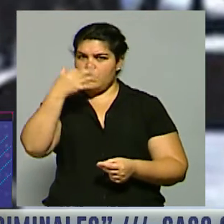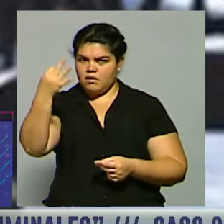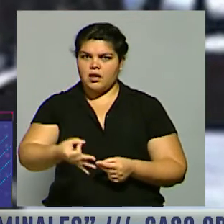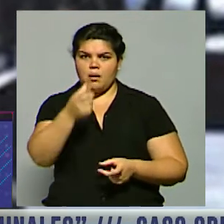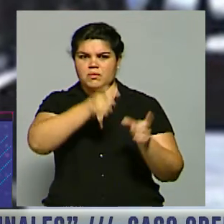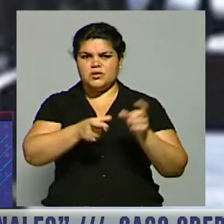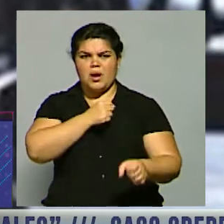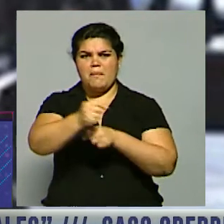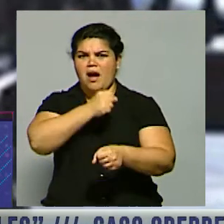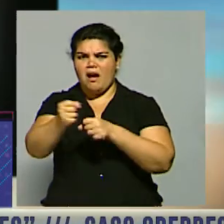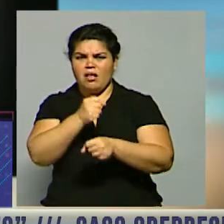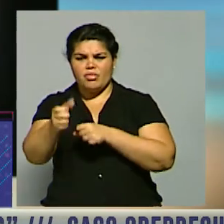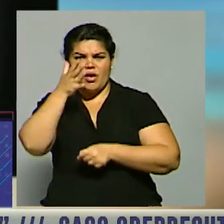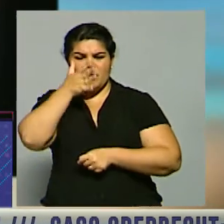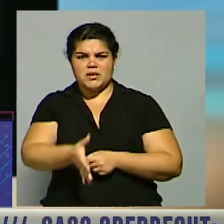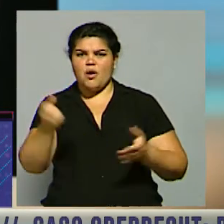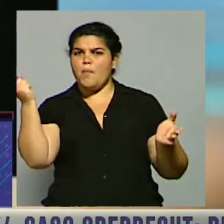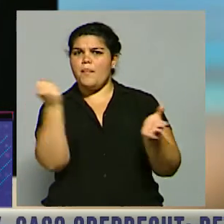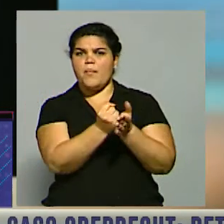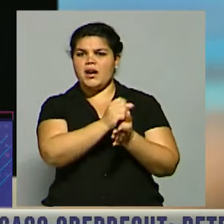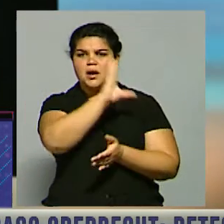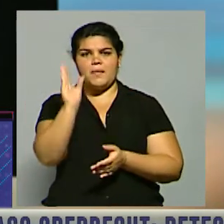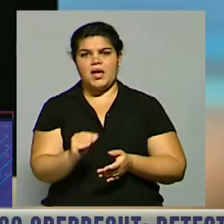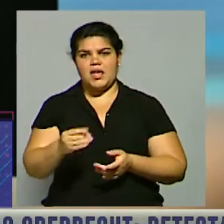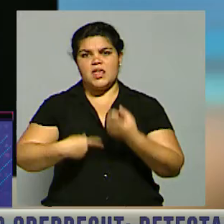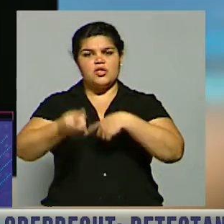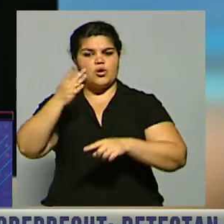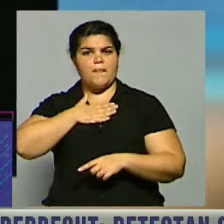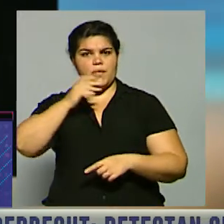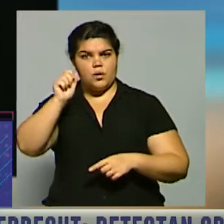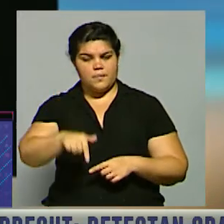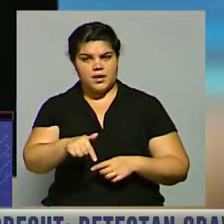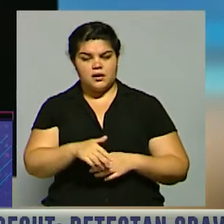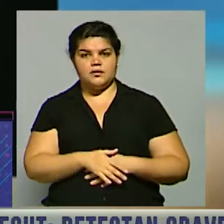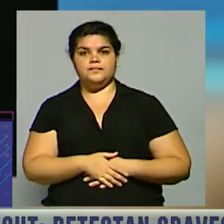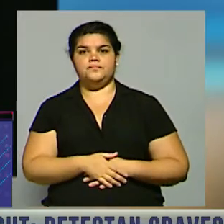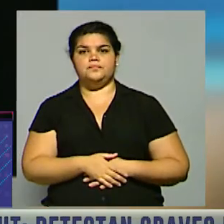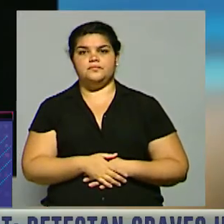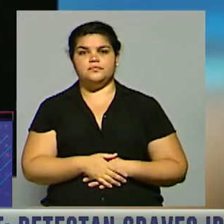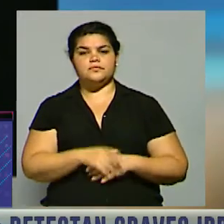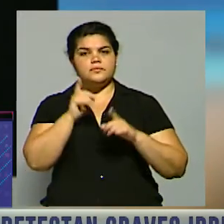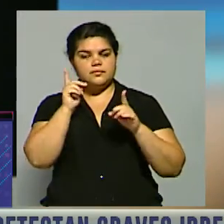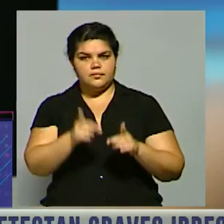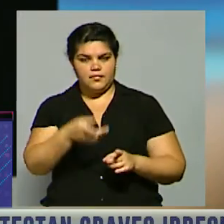en la historia de nuestro país y de los genocidios. Bueno,